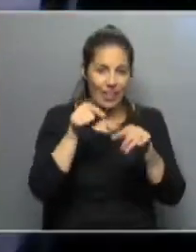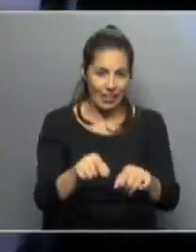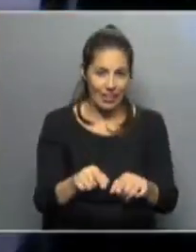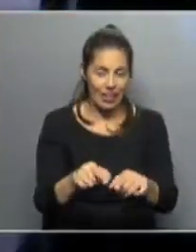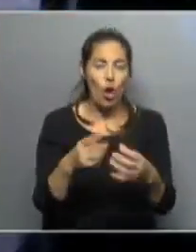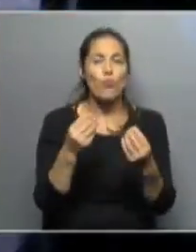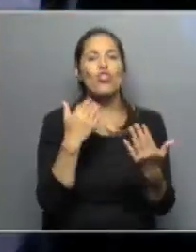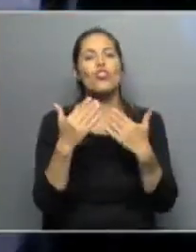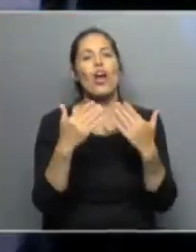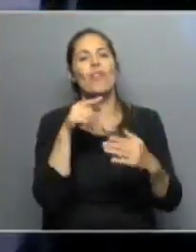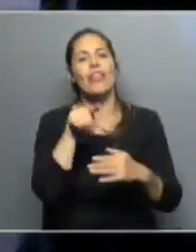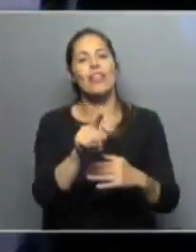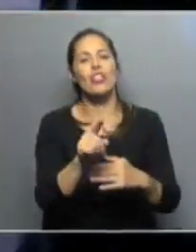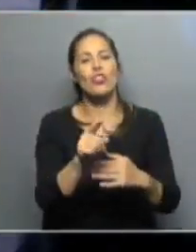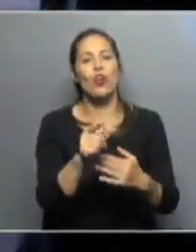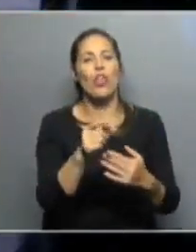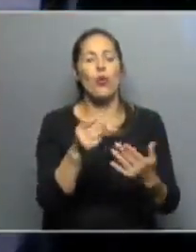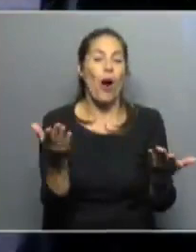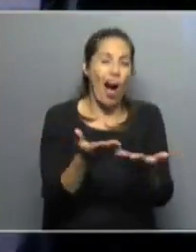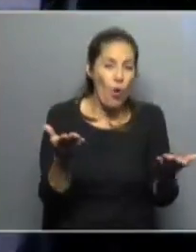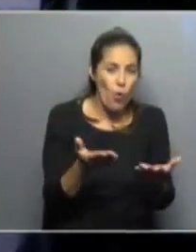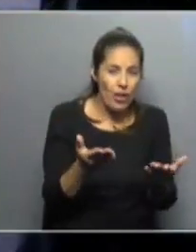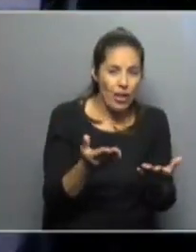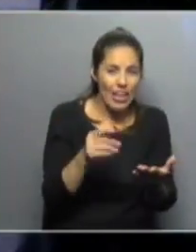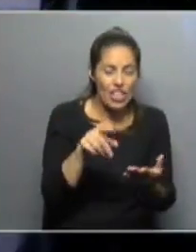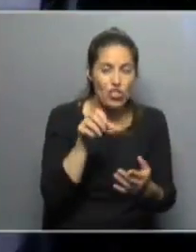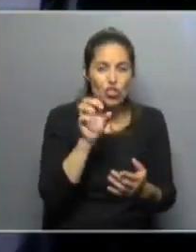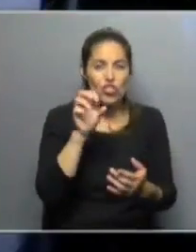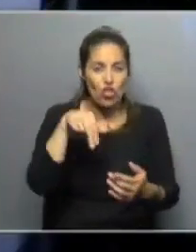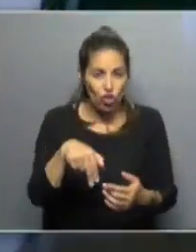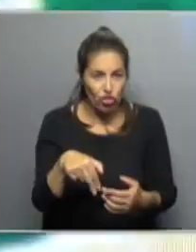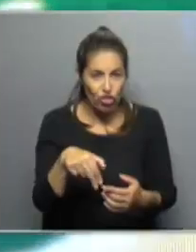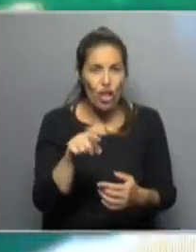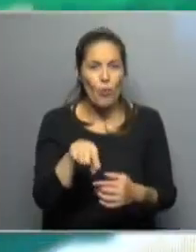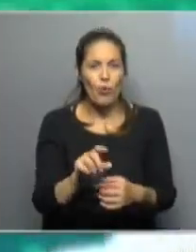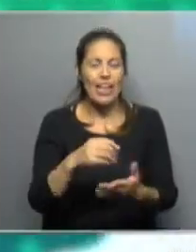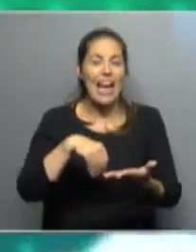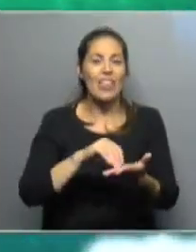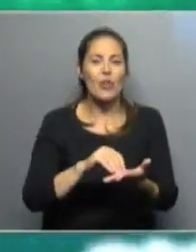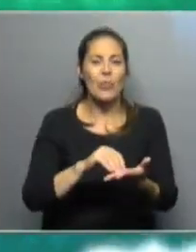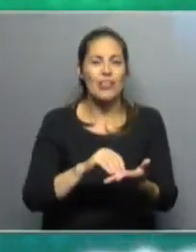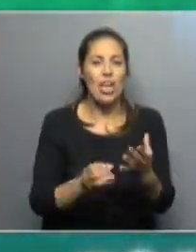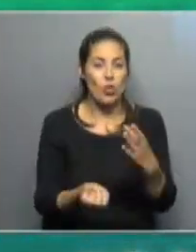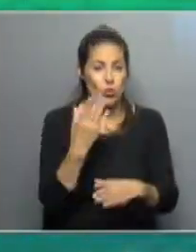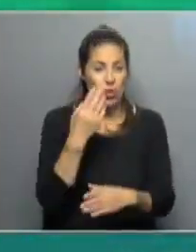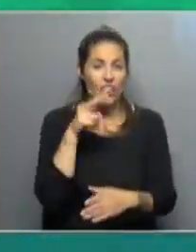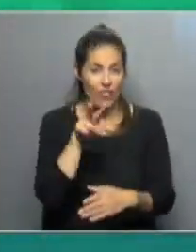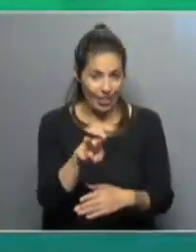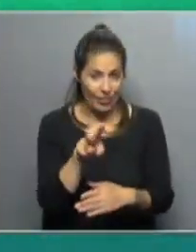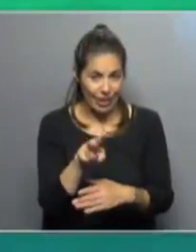realidad muchos hablan de ellos en presente, ellos son, uh-huh. porque además surge, van a